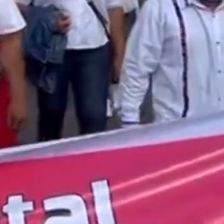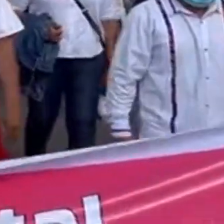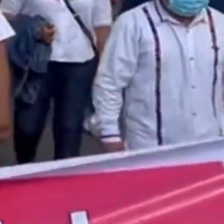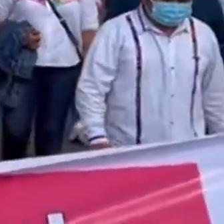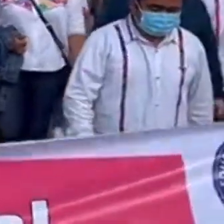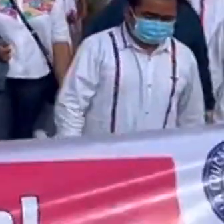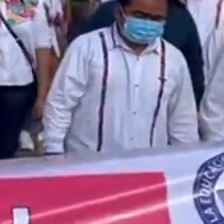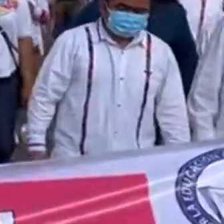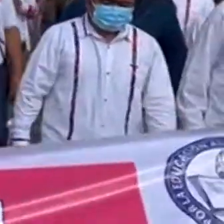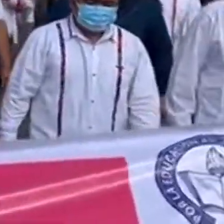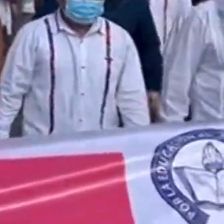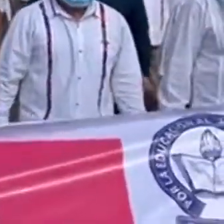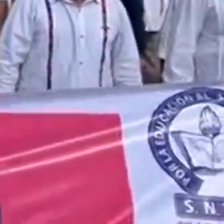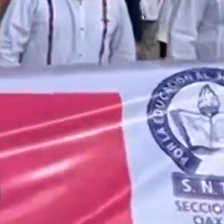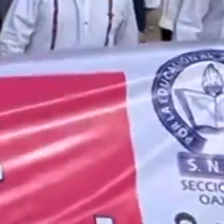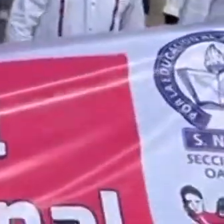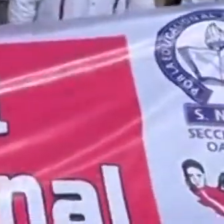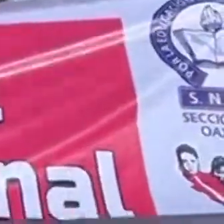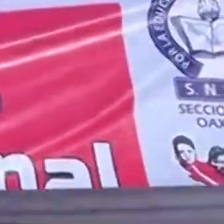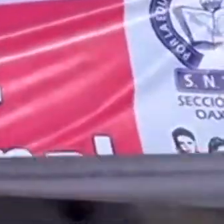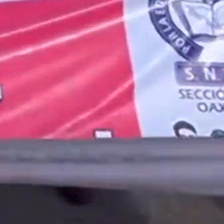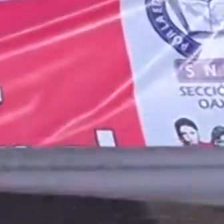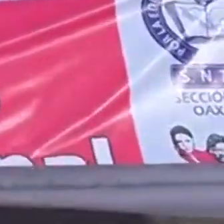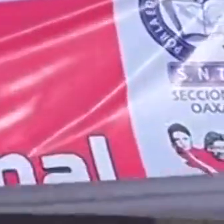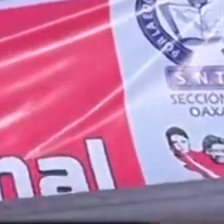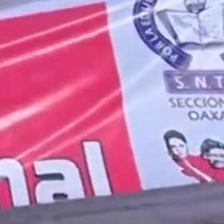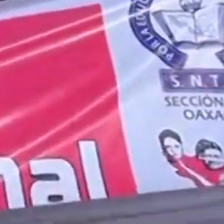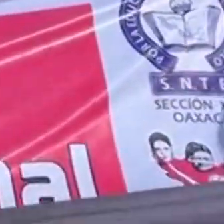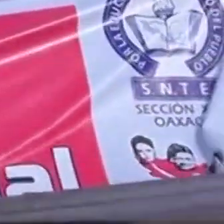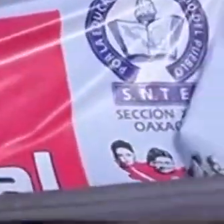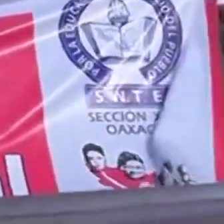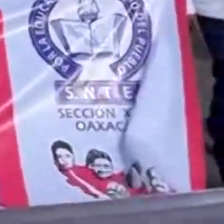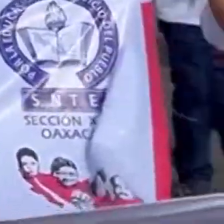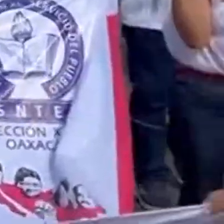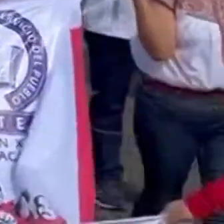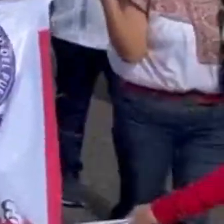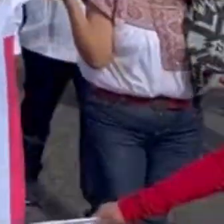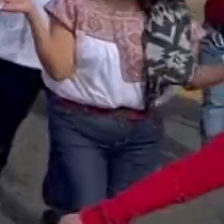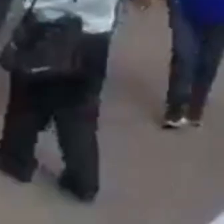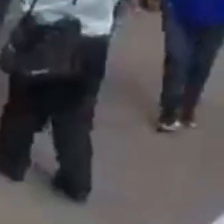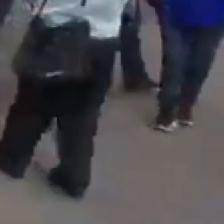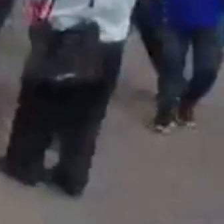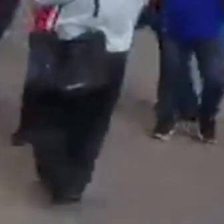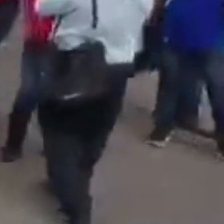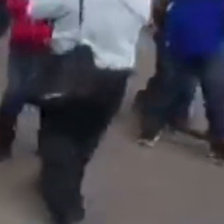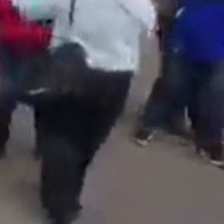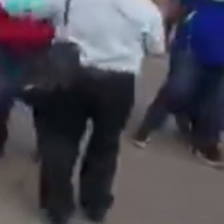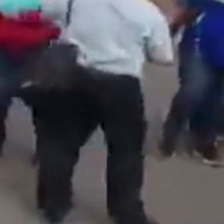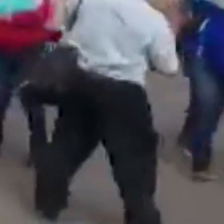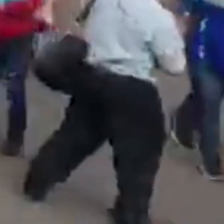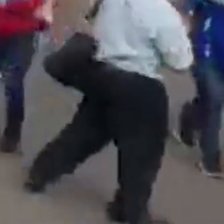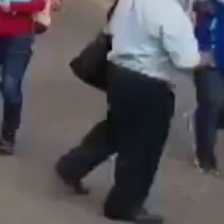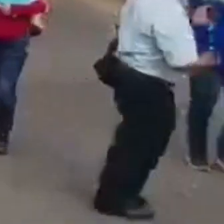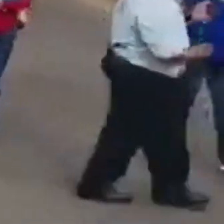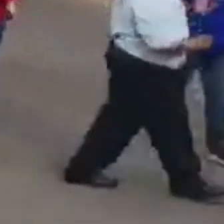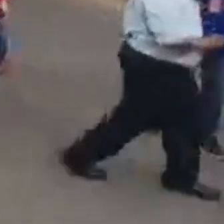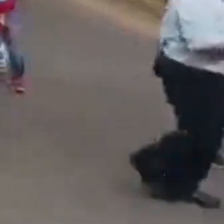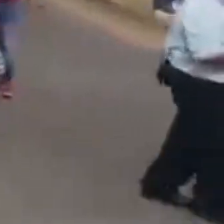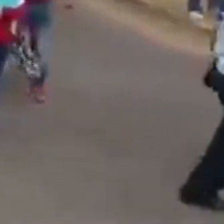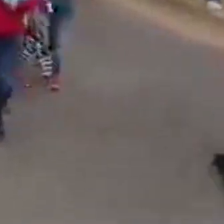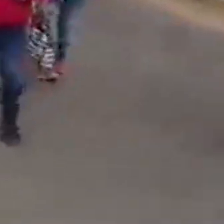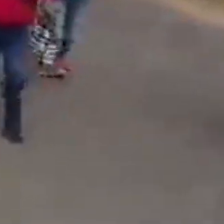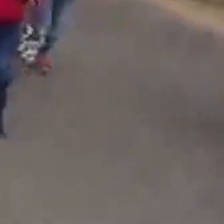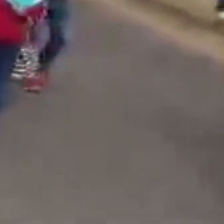protestas mayoritariamente las encabezó la nueva dirigencia de la sección 22, quien entrega hoy mismo su pliego petitorio, así como las demandas